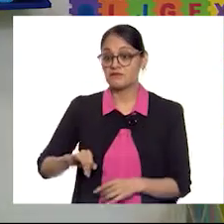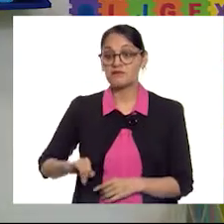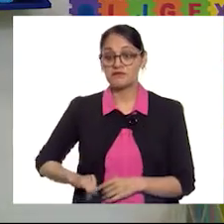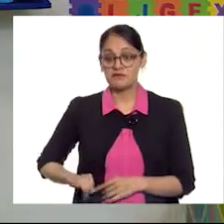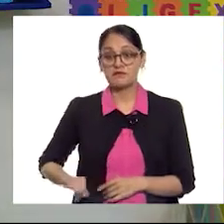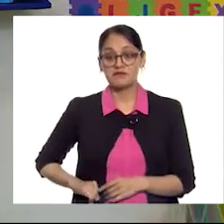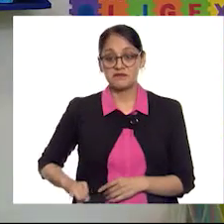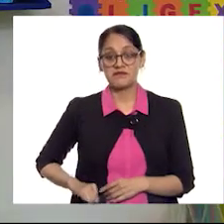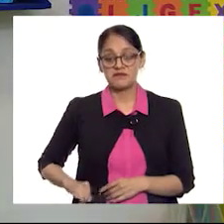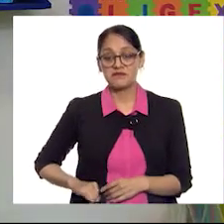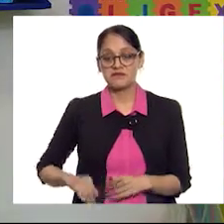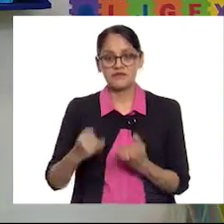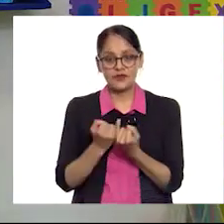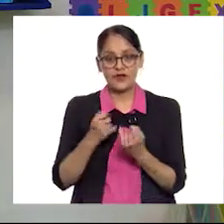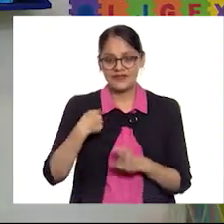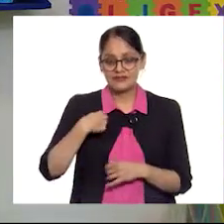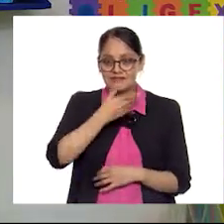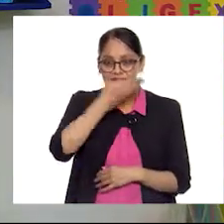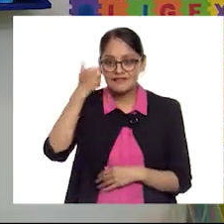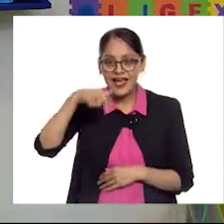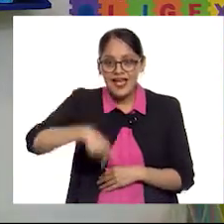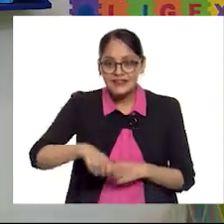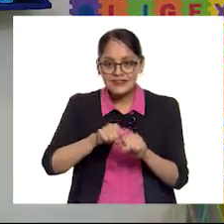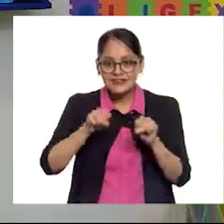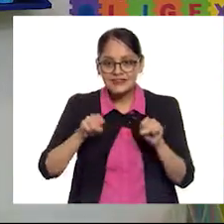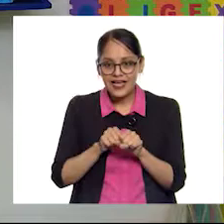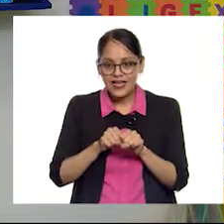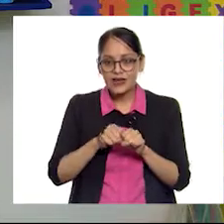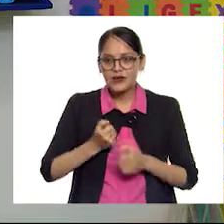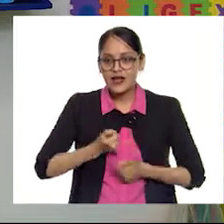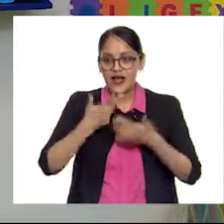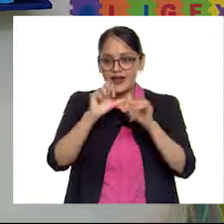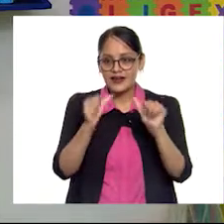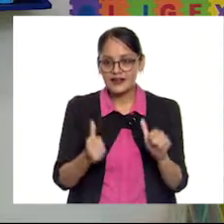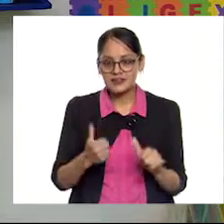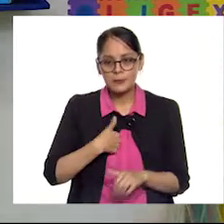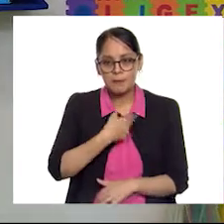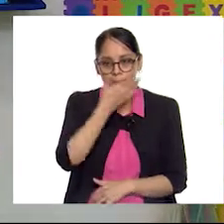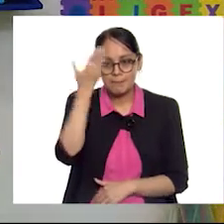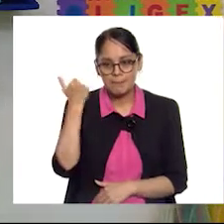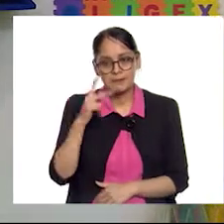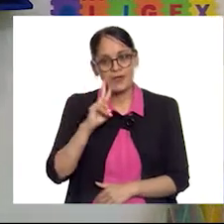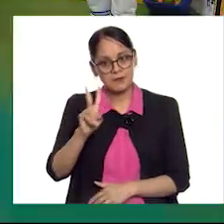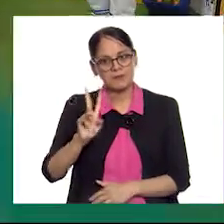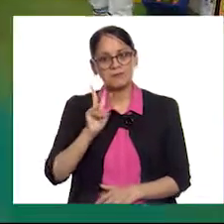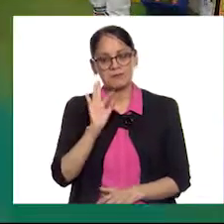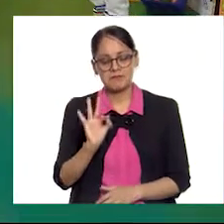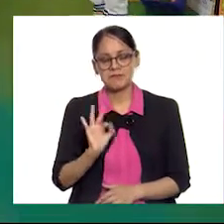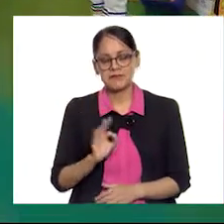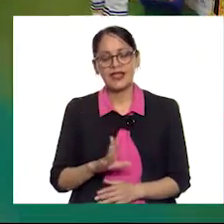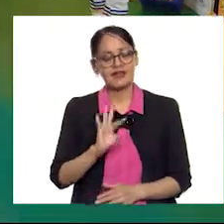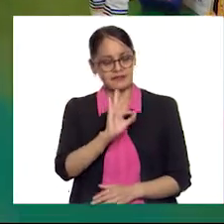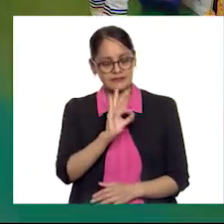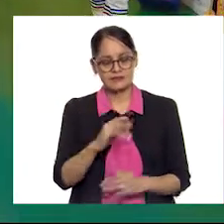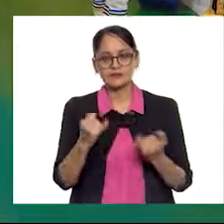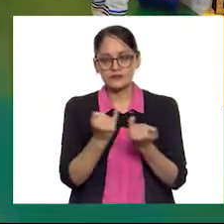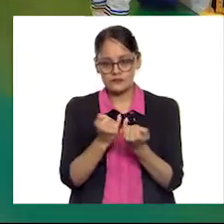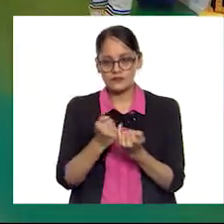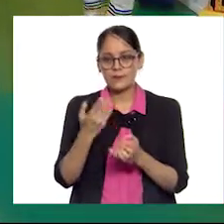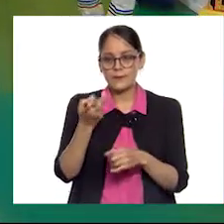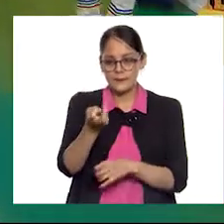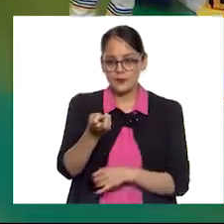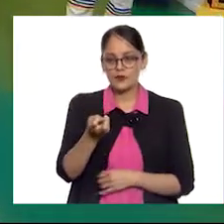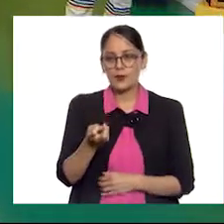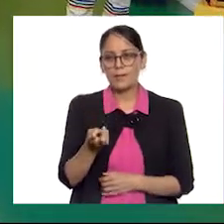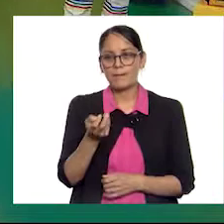Nunca me hubiera imaginado tener aquí un performance en el salón de Aprende en Casa 3. Ah, excelente, Pepe. Y para eso tenemos